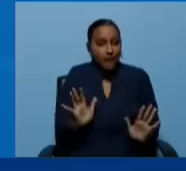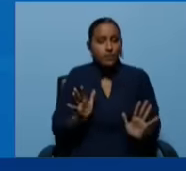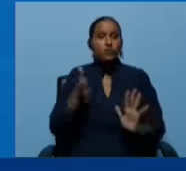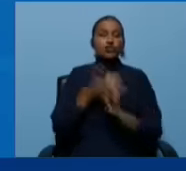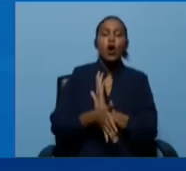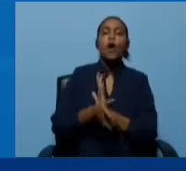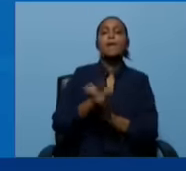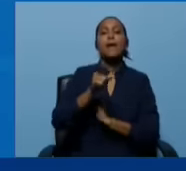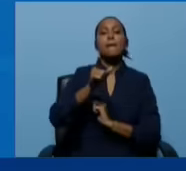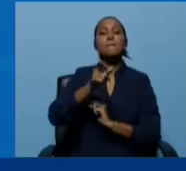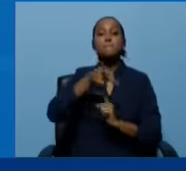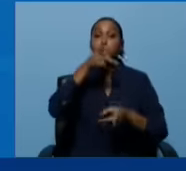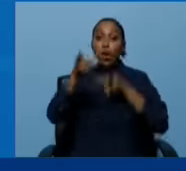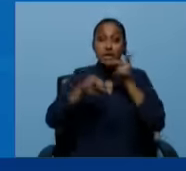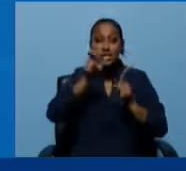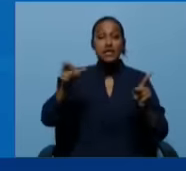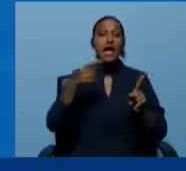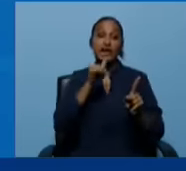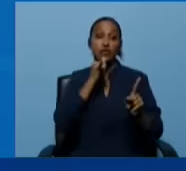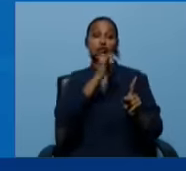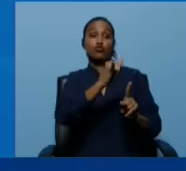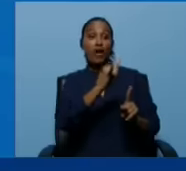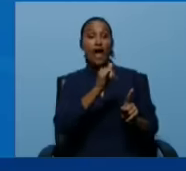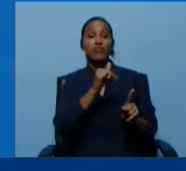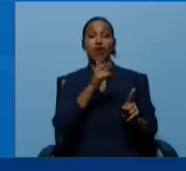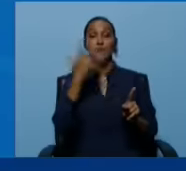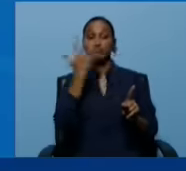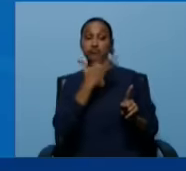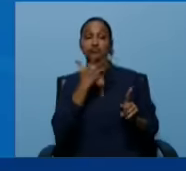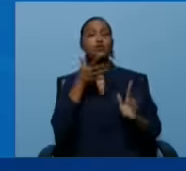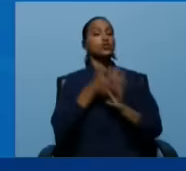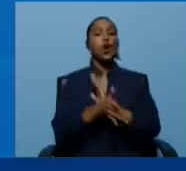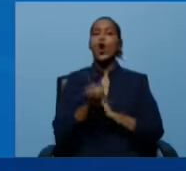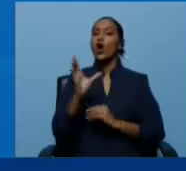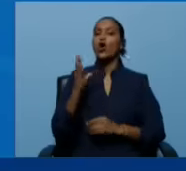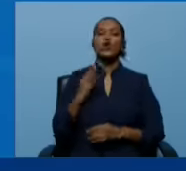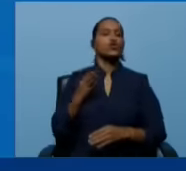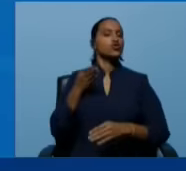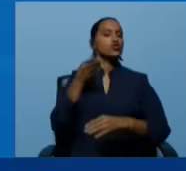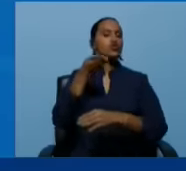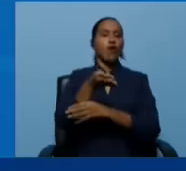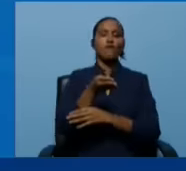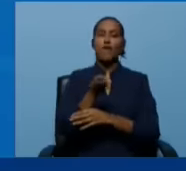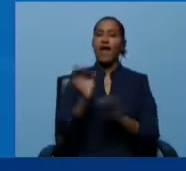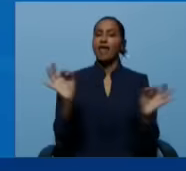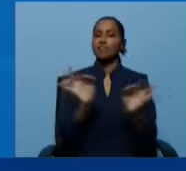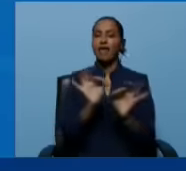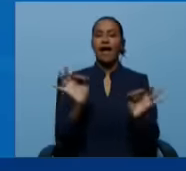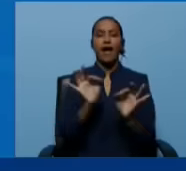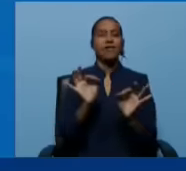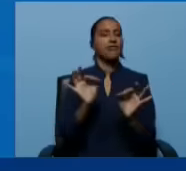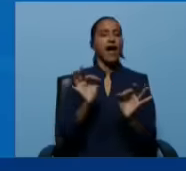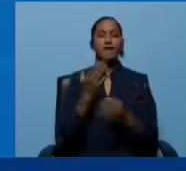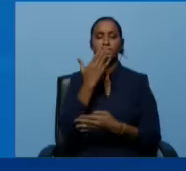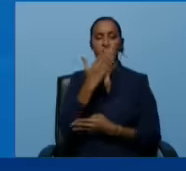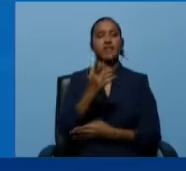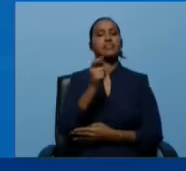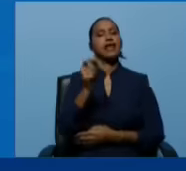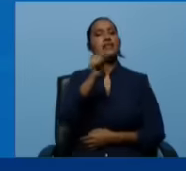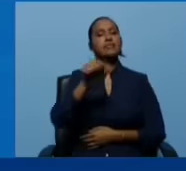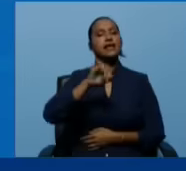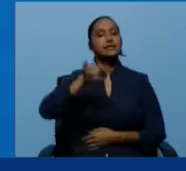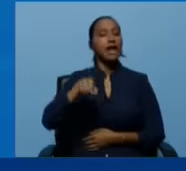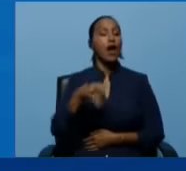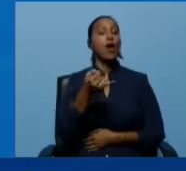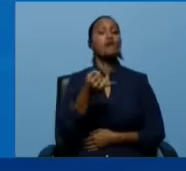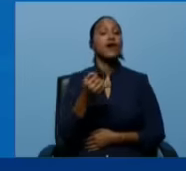supuestas irregularidades no se hayan presentado ante el Tribunal Supremo de Justicia,